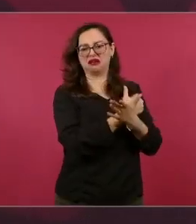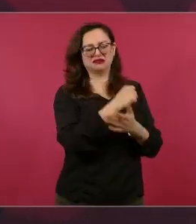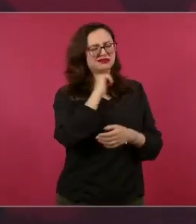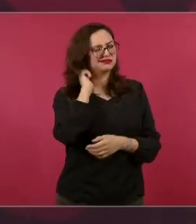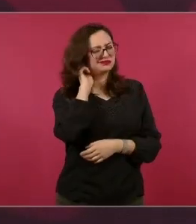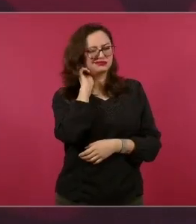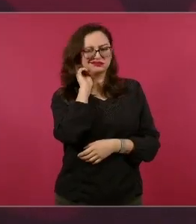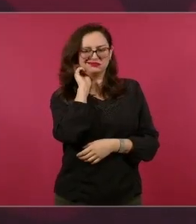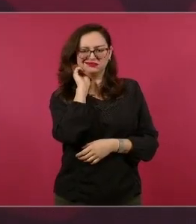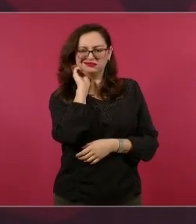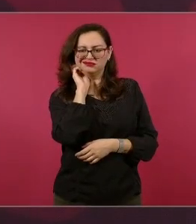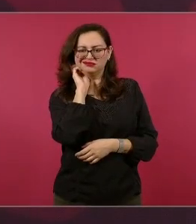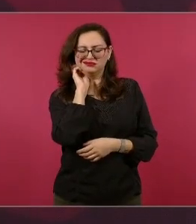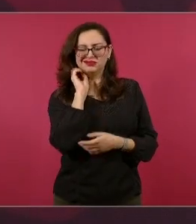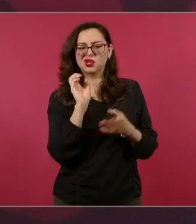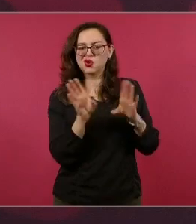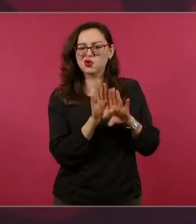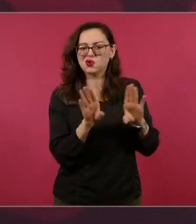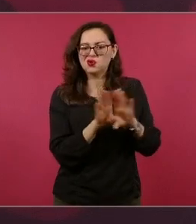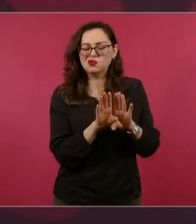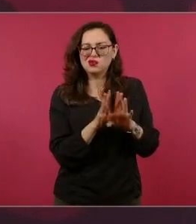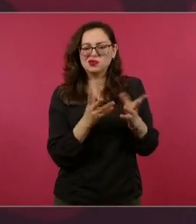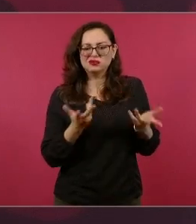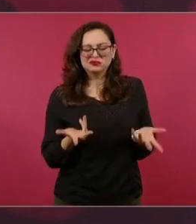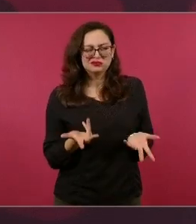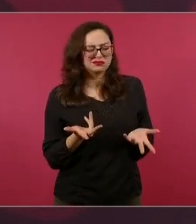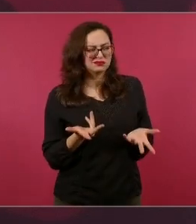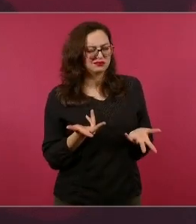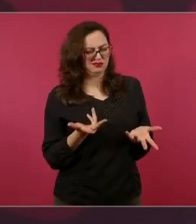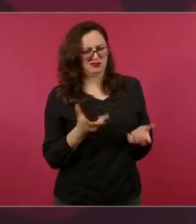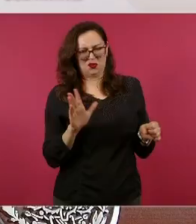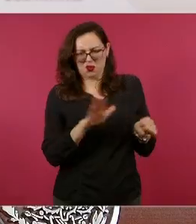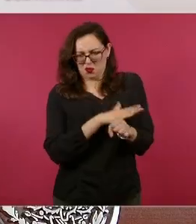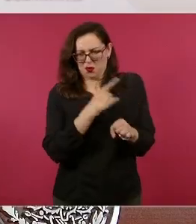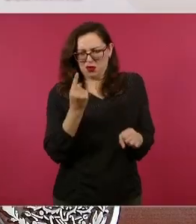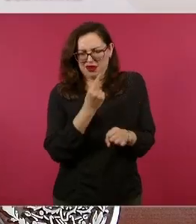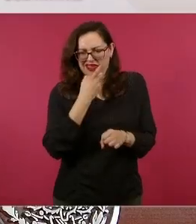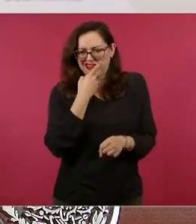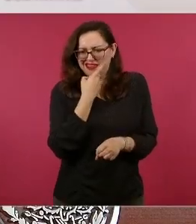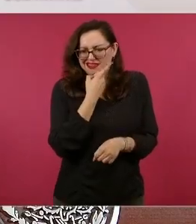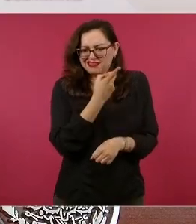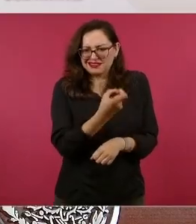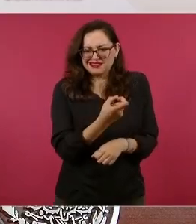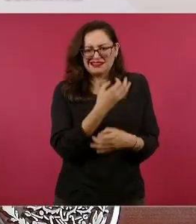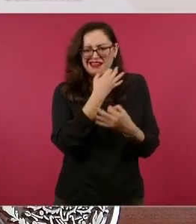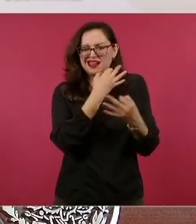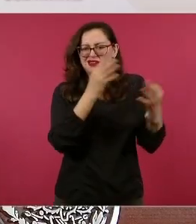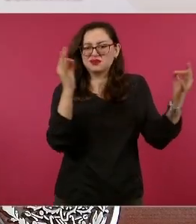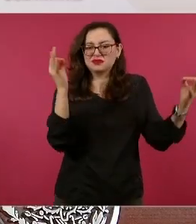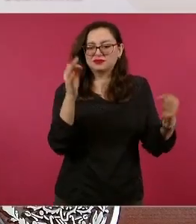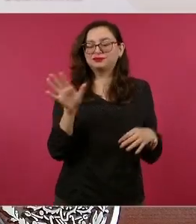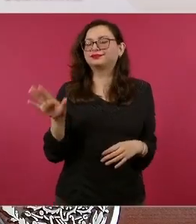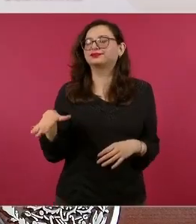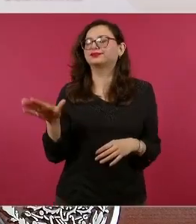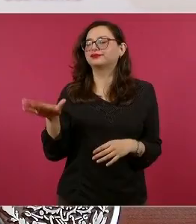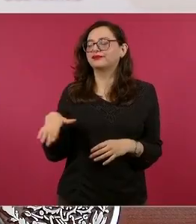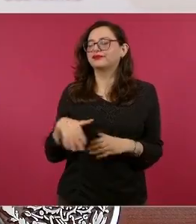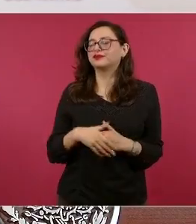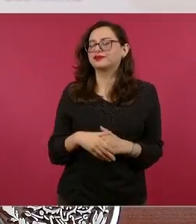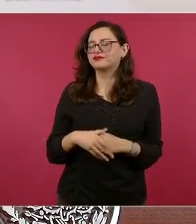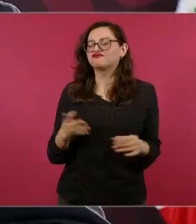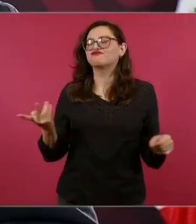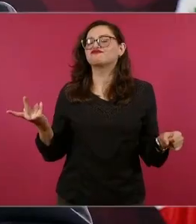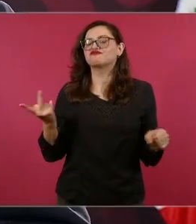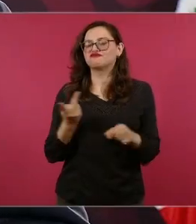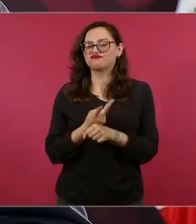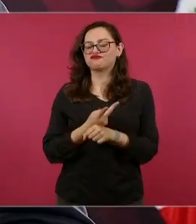¿Con qué datos? Ah, entonces me dijo uno, me explicó, no, es que